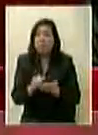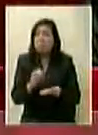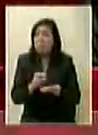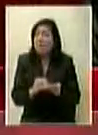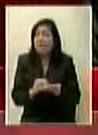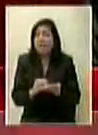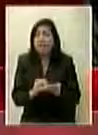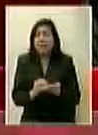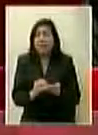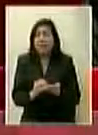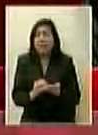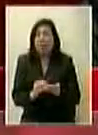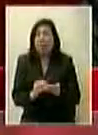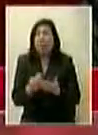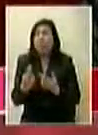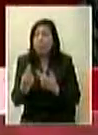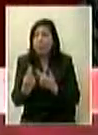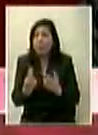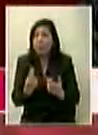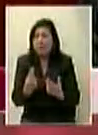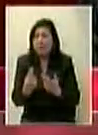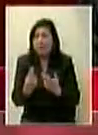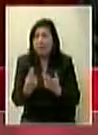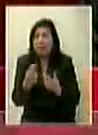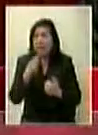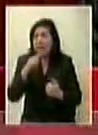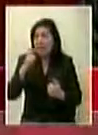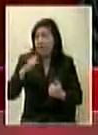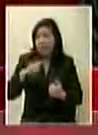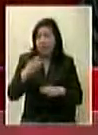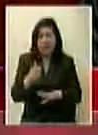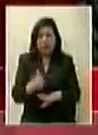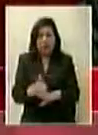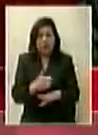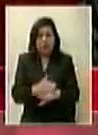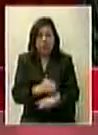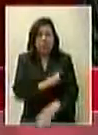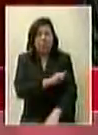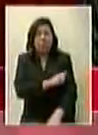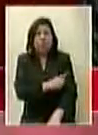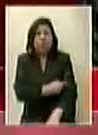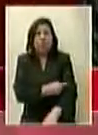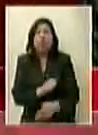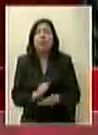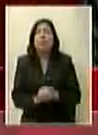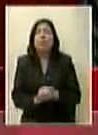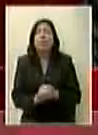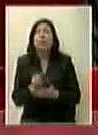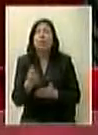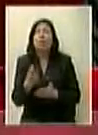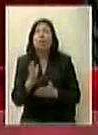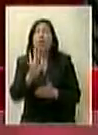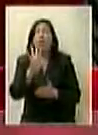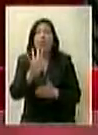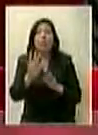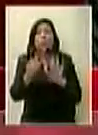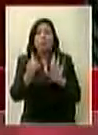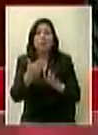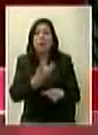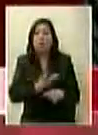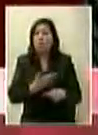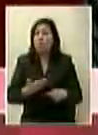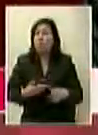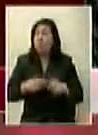central de los CEM no transferidos y la necesidad de desarrollar y fortalecer rectorías en aquellos 56